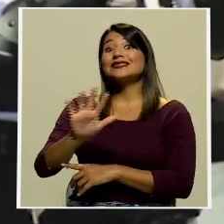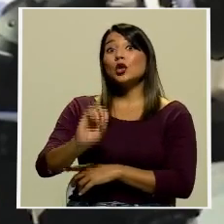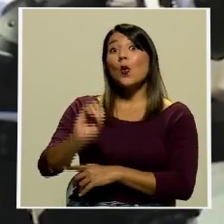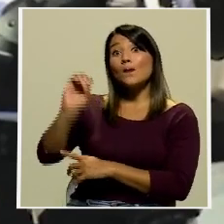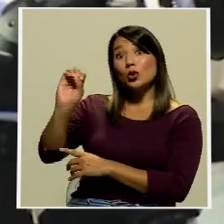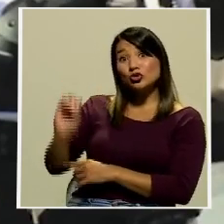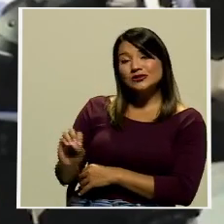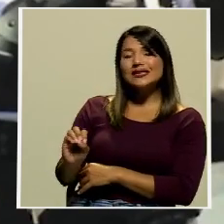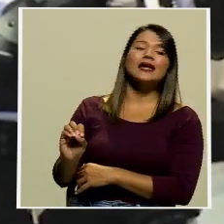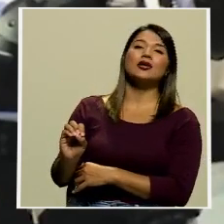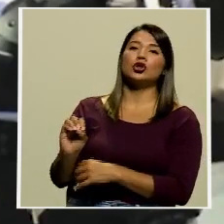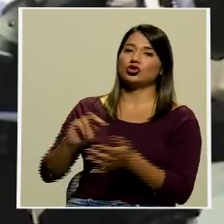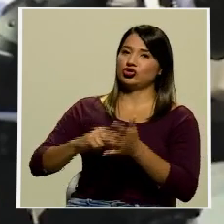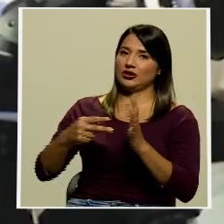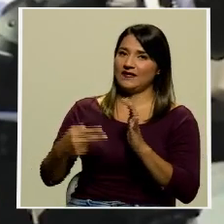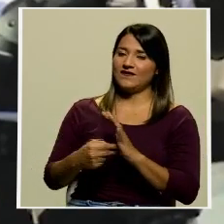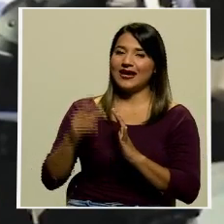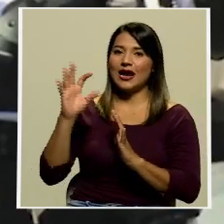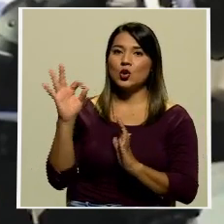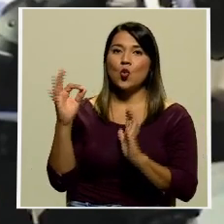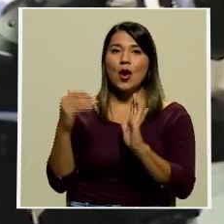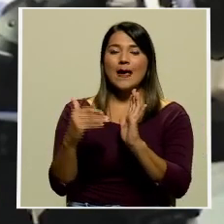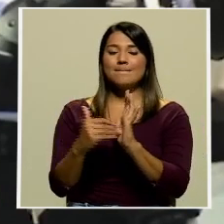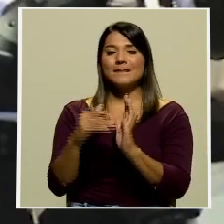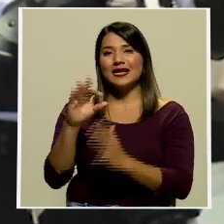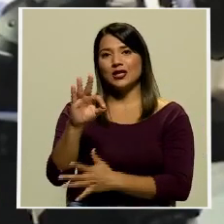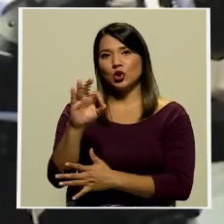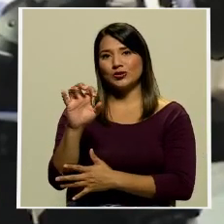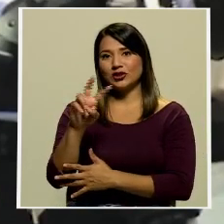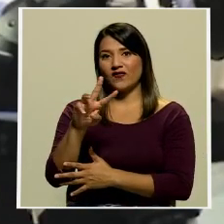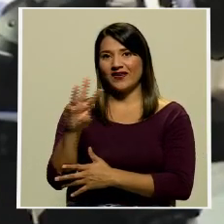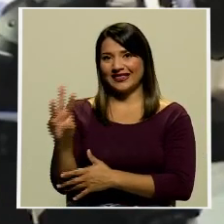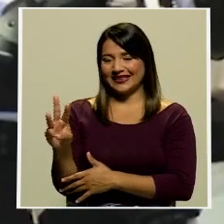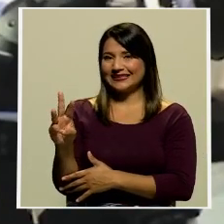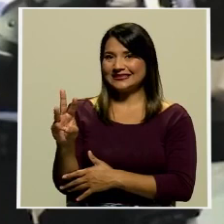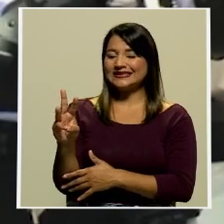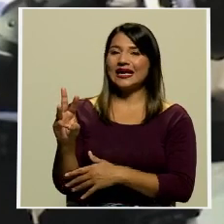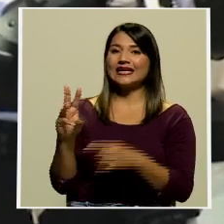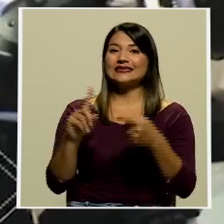55% del total, es decir, 9.926 que se condenaron y